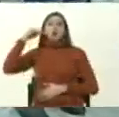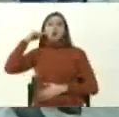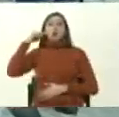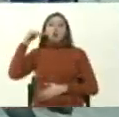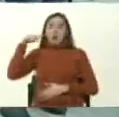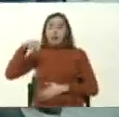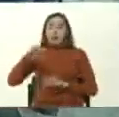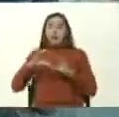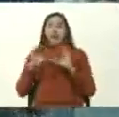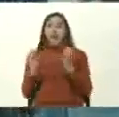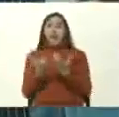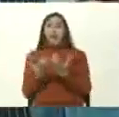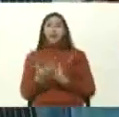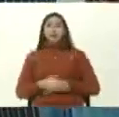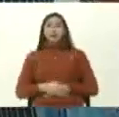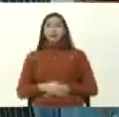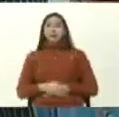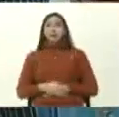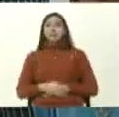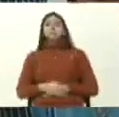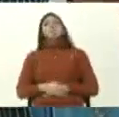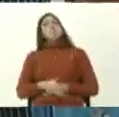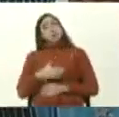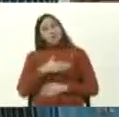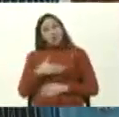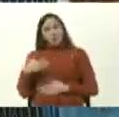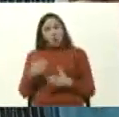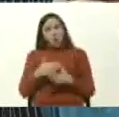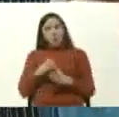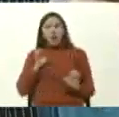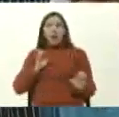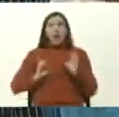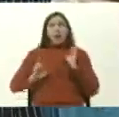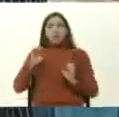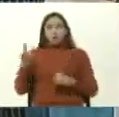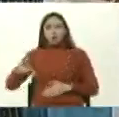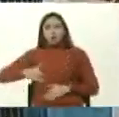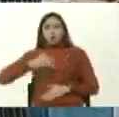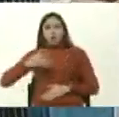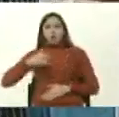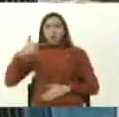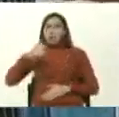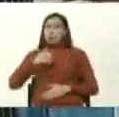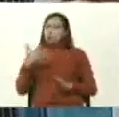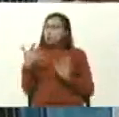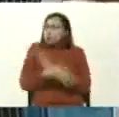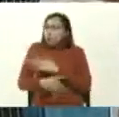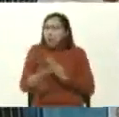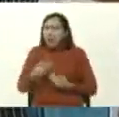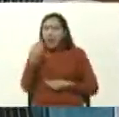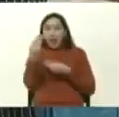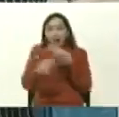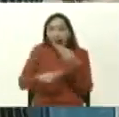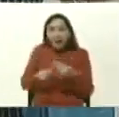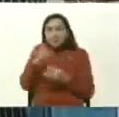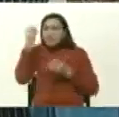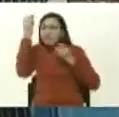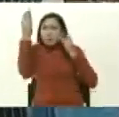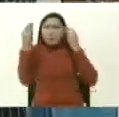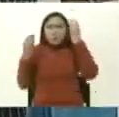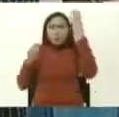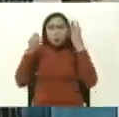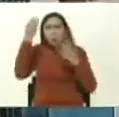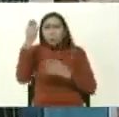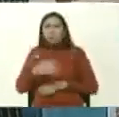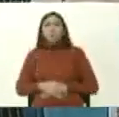aula. Pero yo quisiera compartir con ellos la emoción que yo sentí en la creación que hacen los niños y niñas también de las